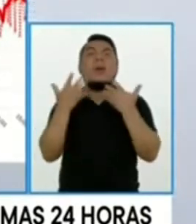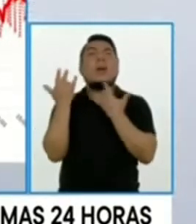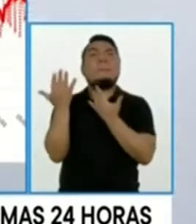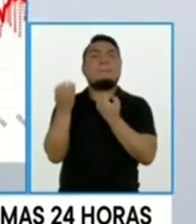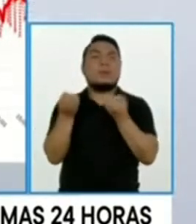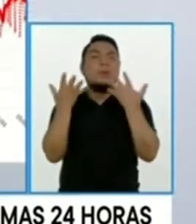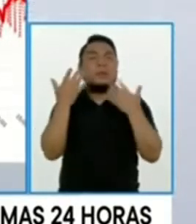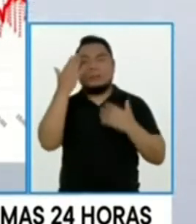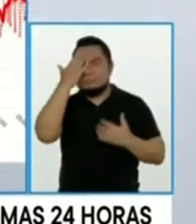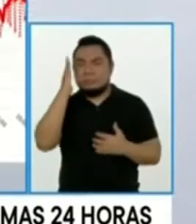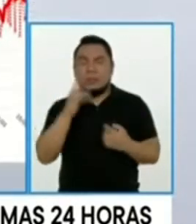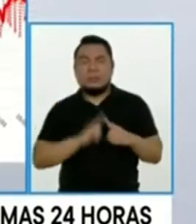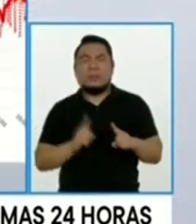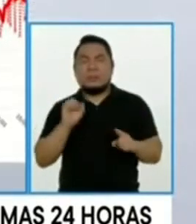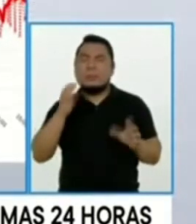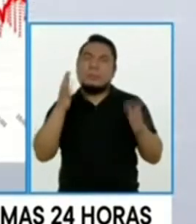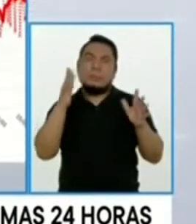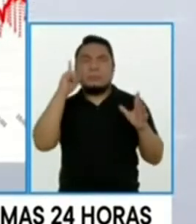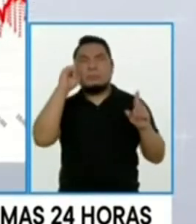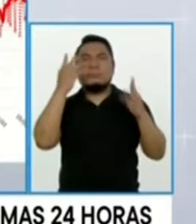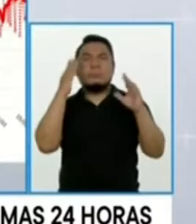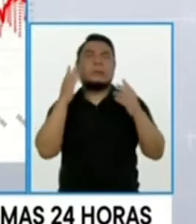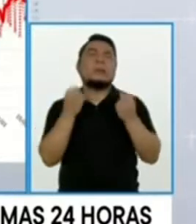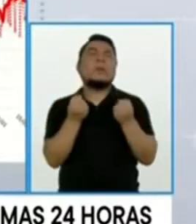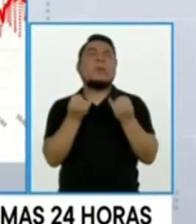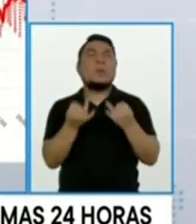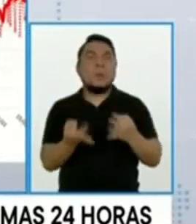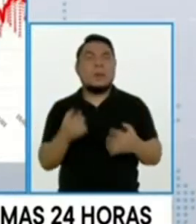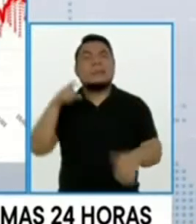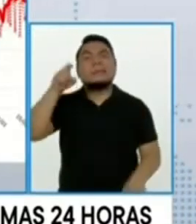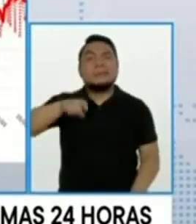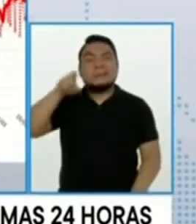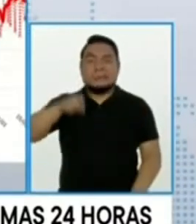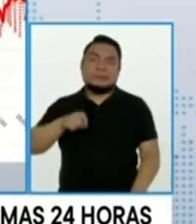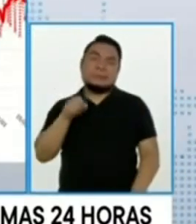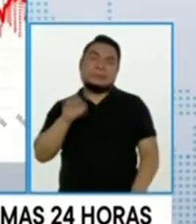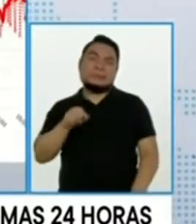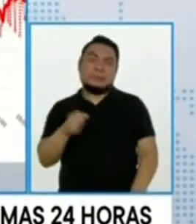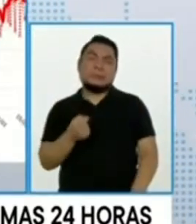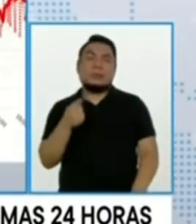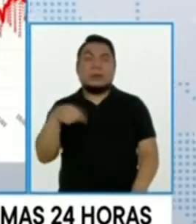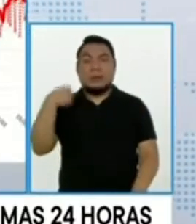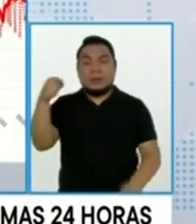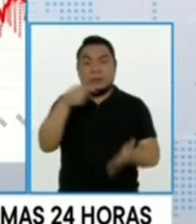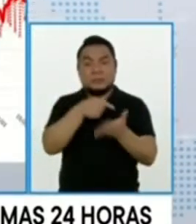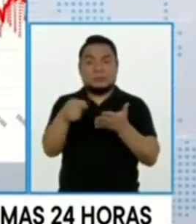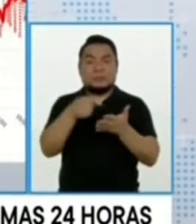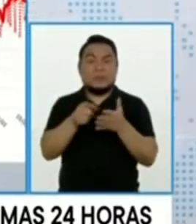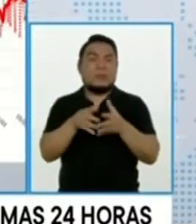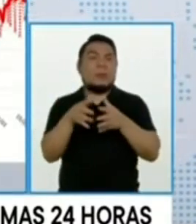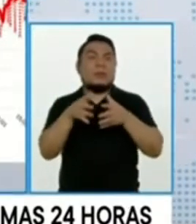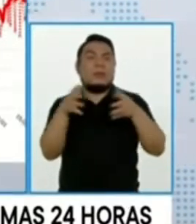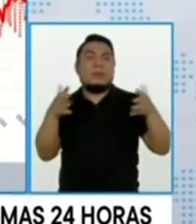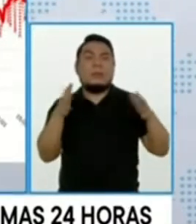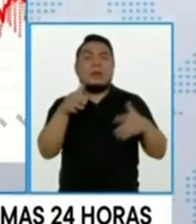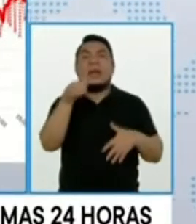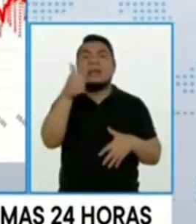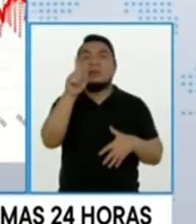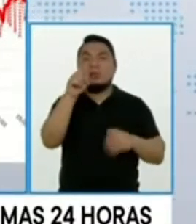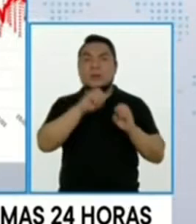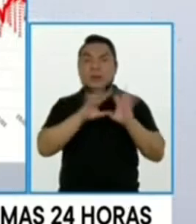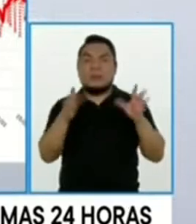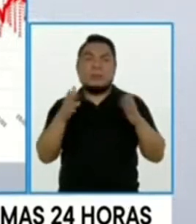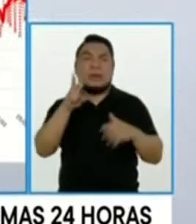espera, teníamos la proyección de cuántas necesitaban, ¿no? Que cada semana aumentaban en razón de 10 por día,